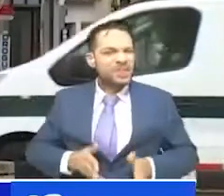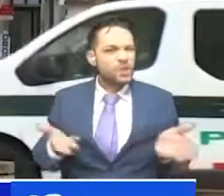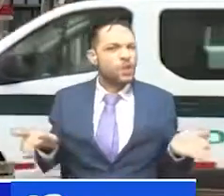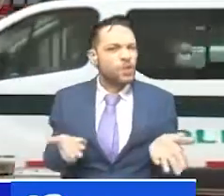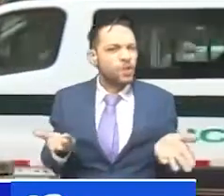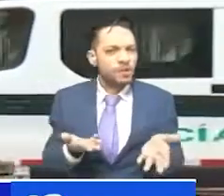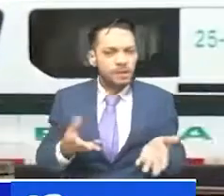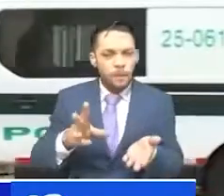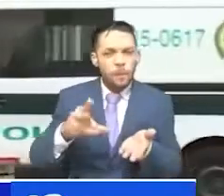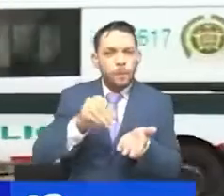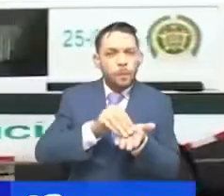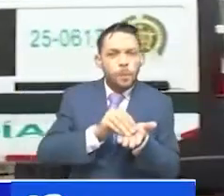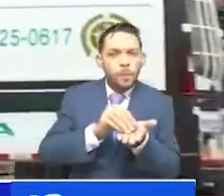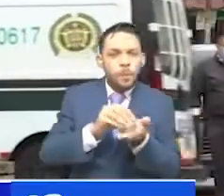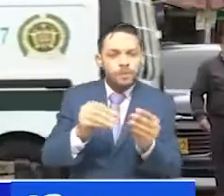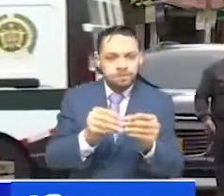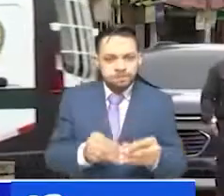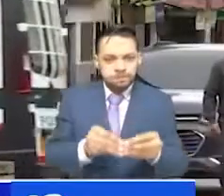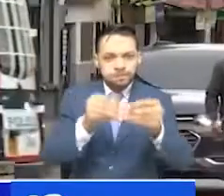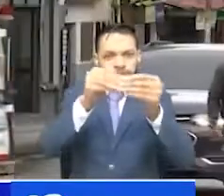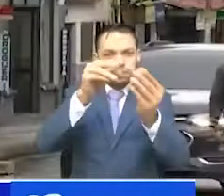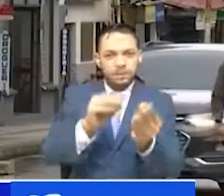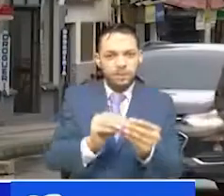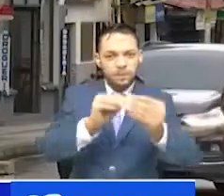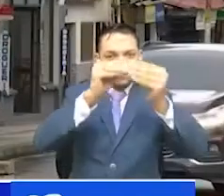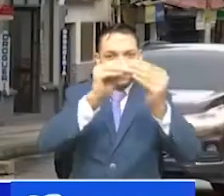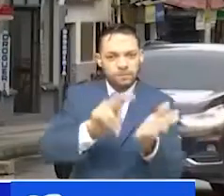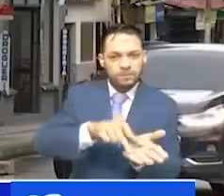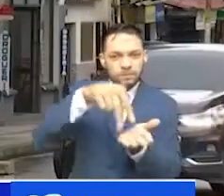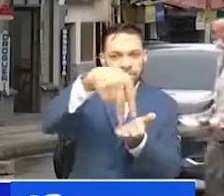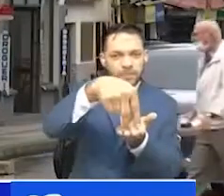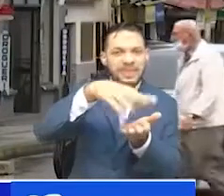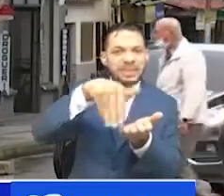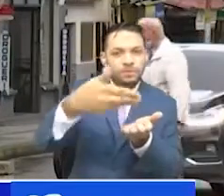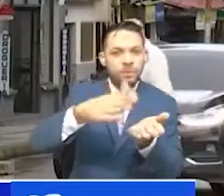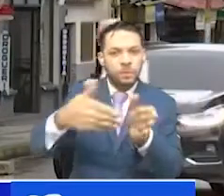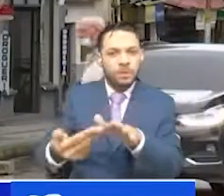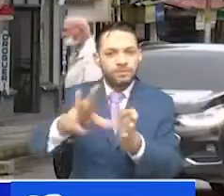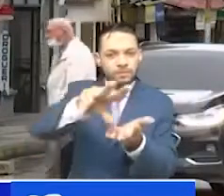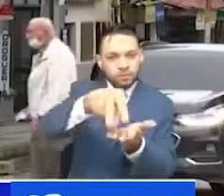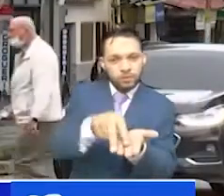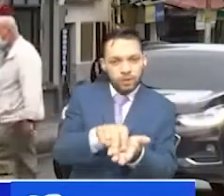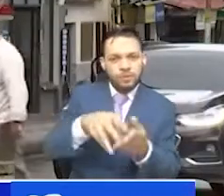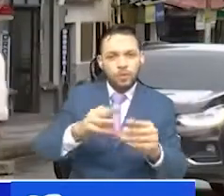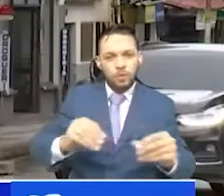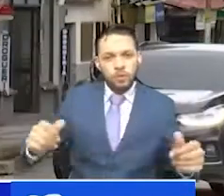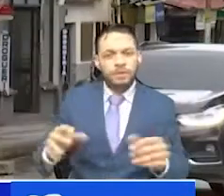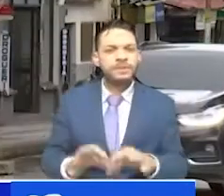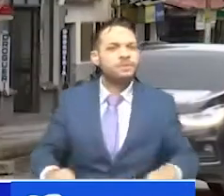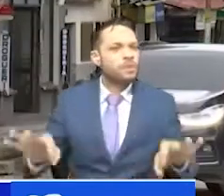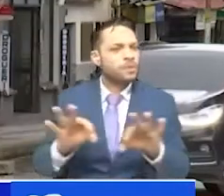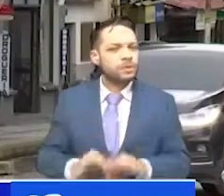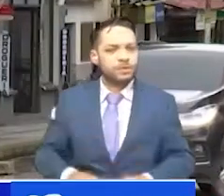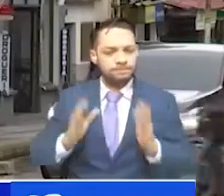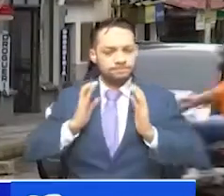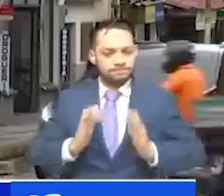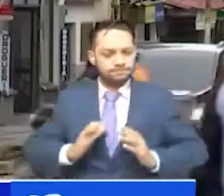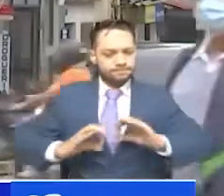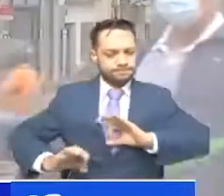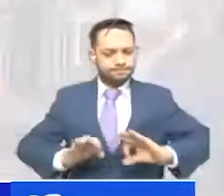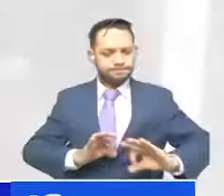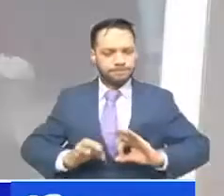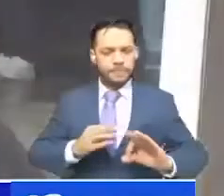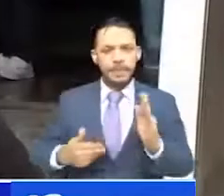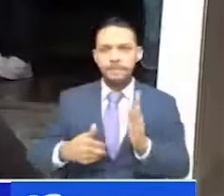de convertir. Iniciamos estos 40 días de preparación, de sacar ese hombre que tenemos todos e iniciar esa